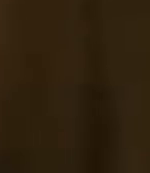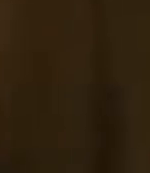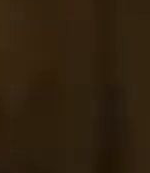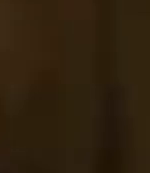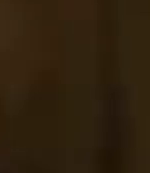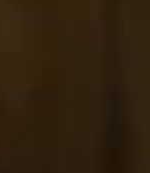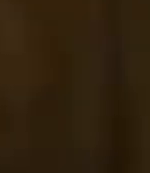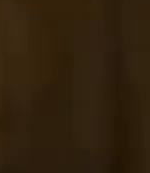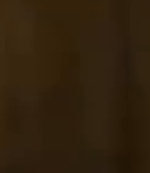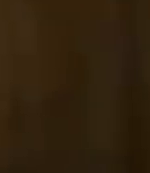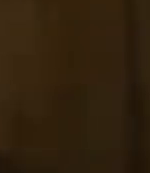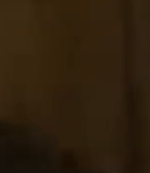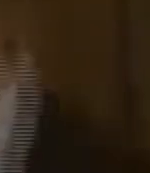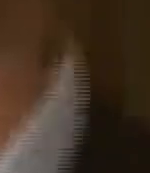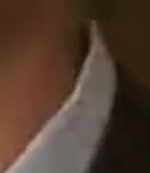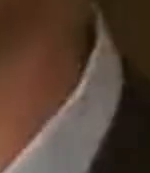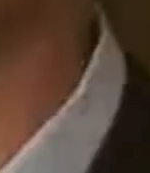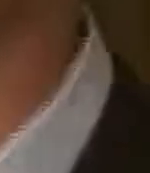trulli